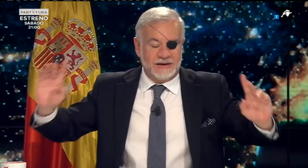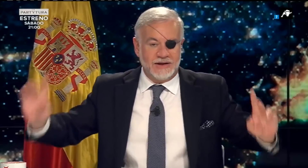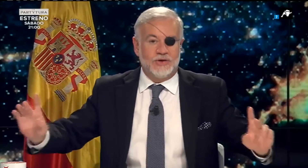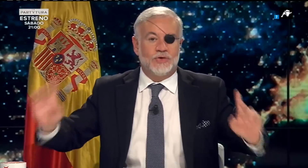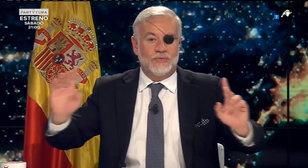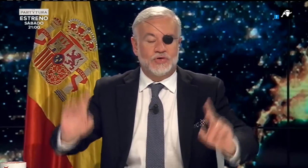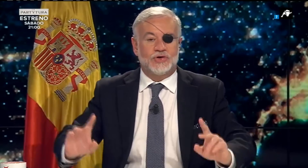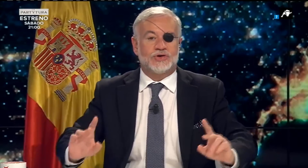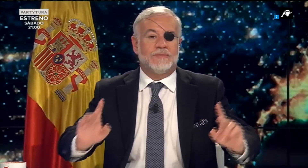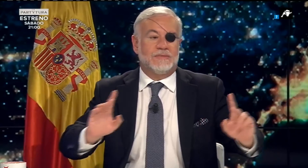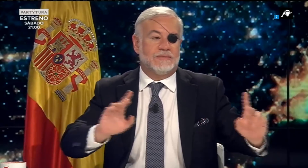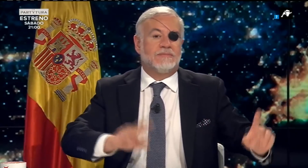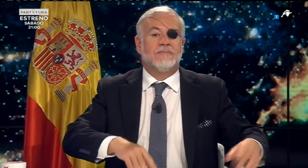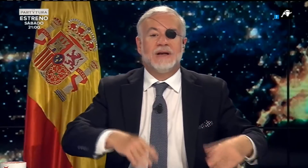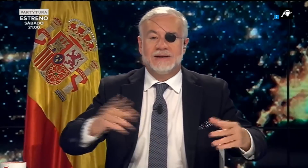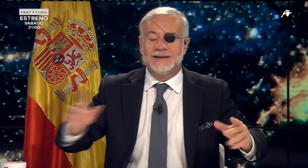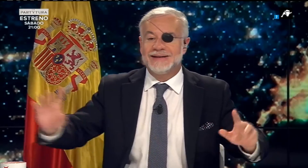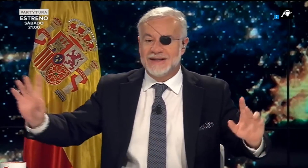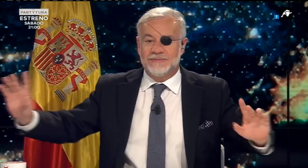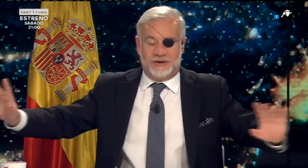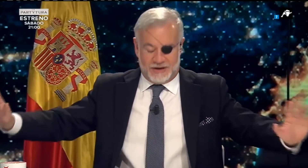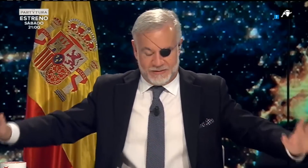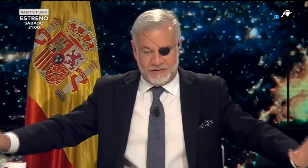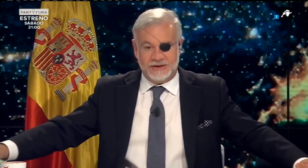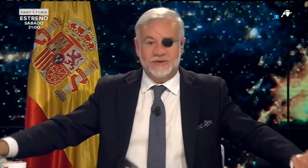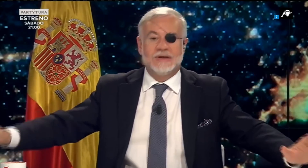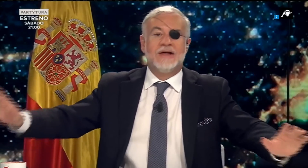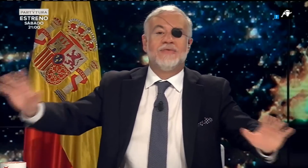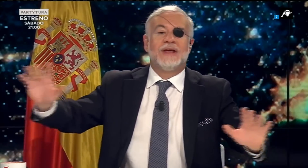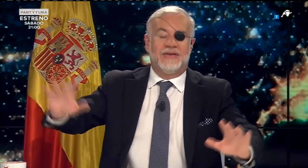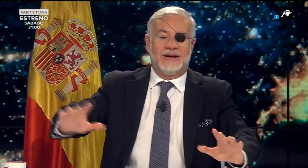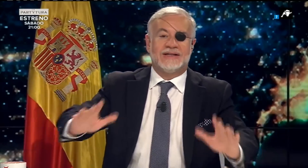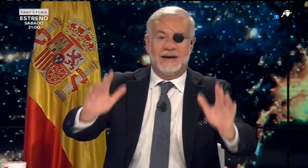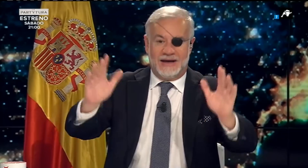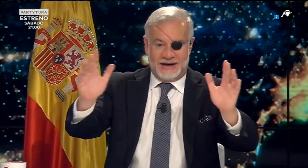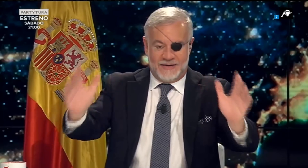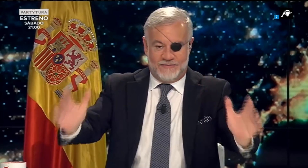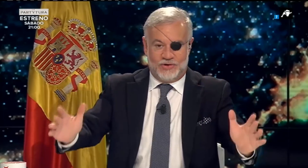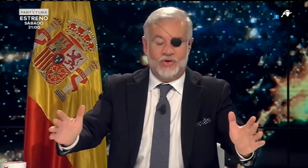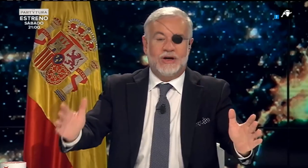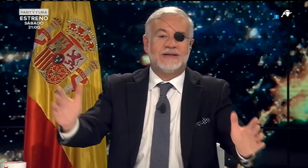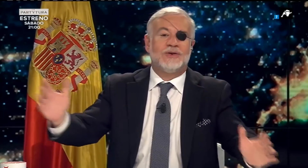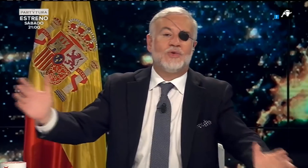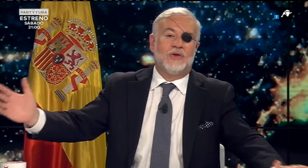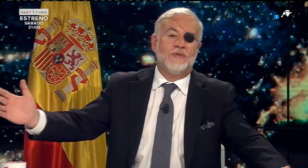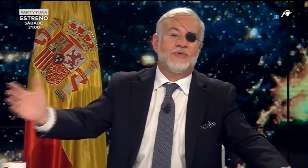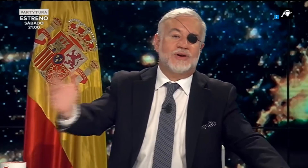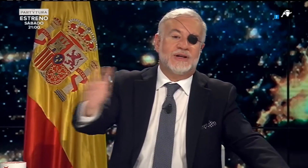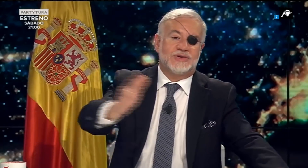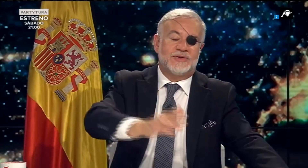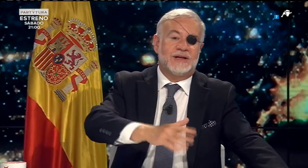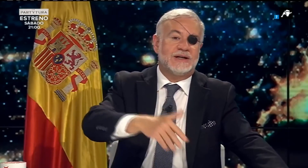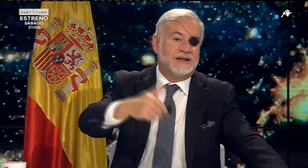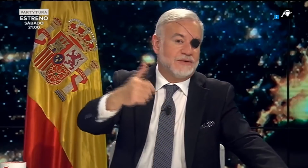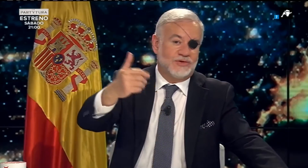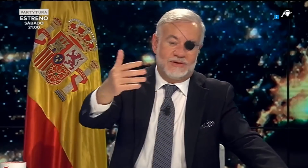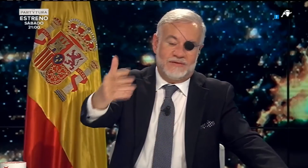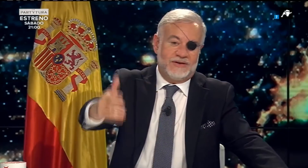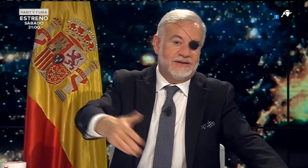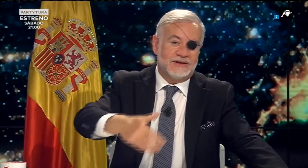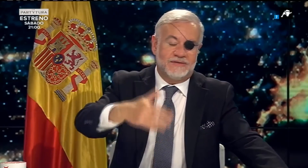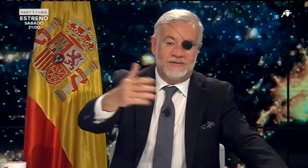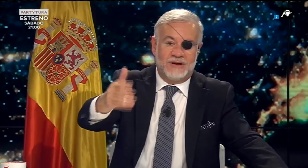haber entendido muchos militantes de, perdonadme un momentito, de la derecha. Ejemplo, lo que ha circulado hoy por redes sociales.